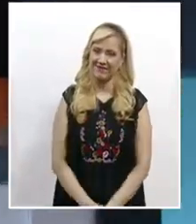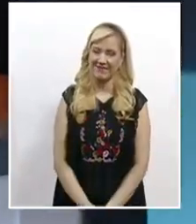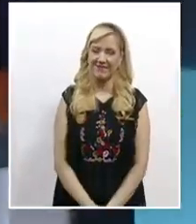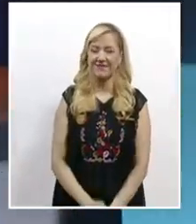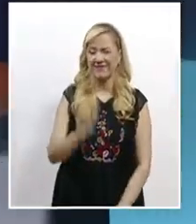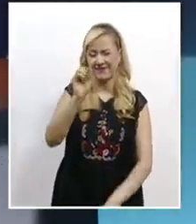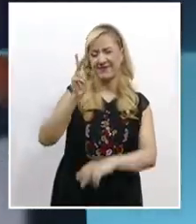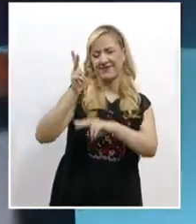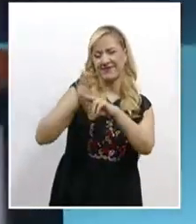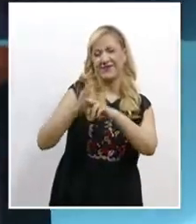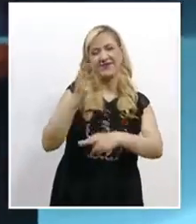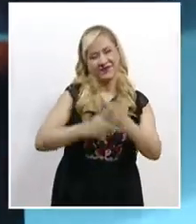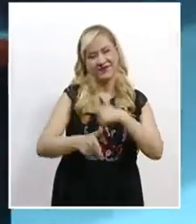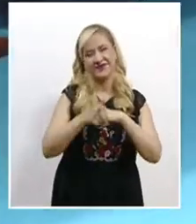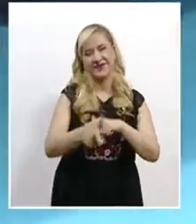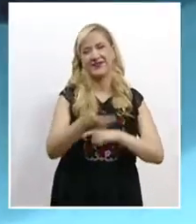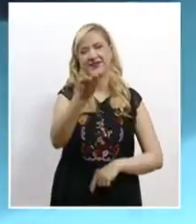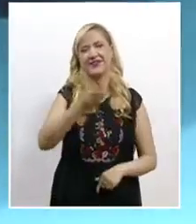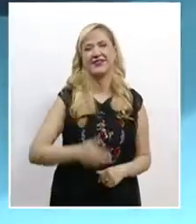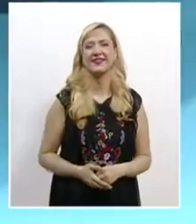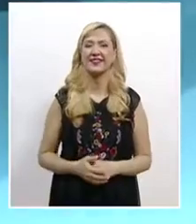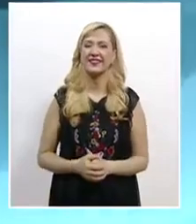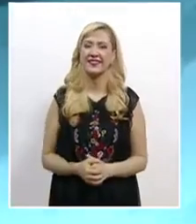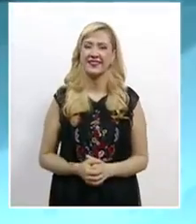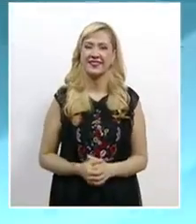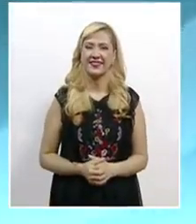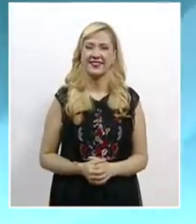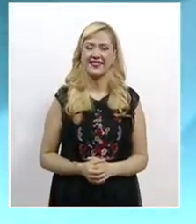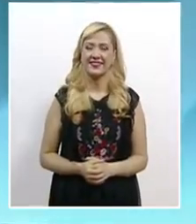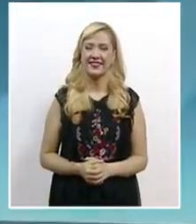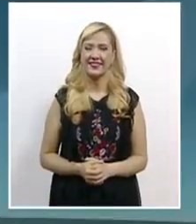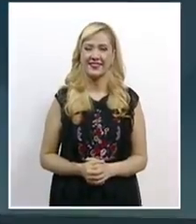Vamos a una pausa y continuamos con más.